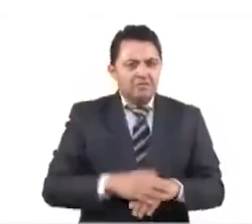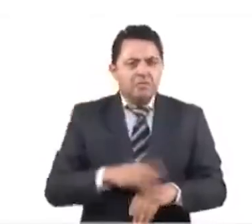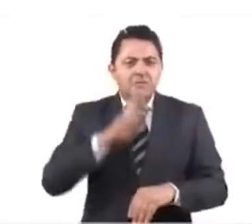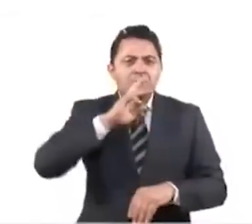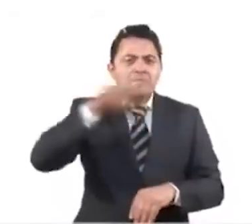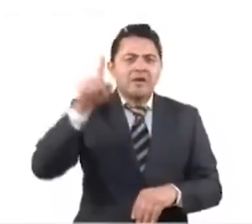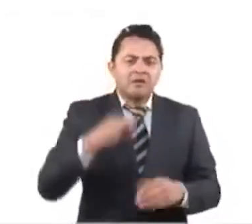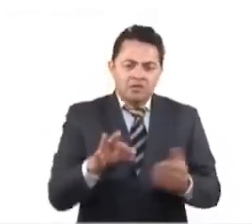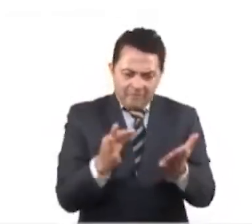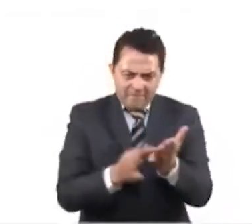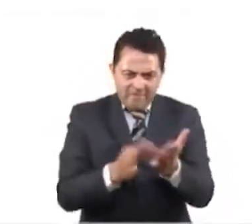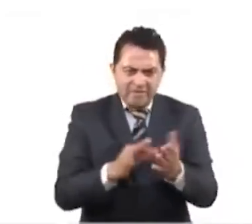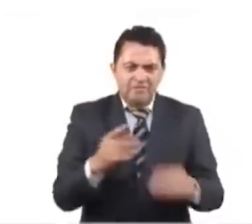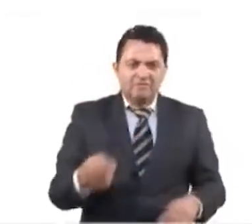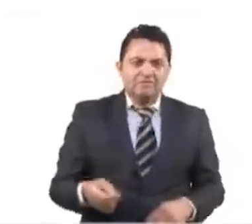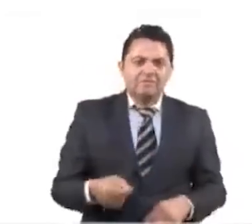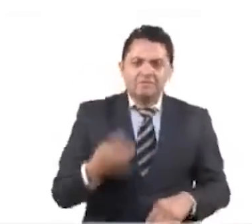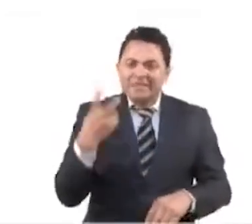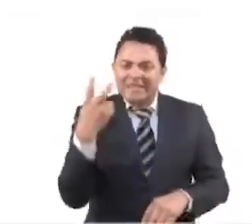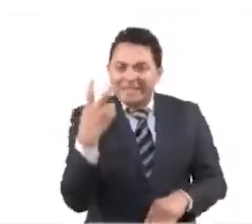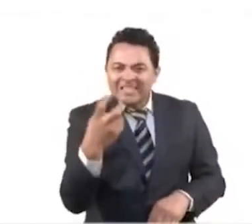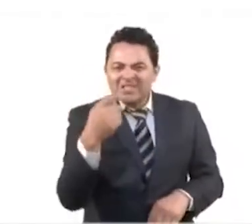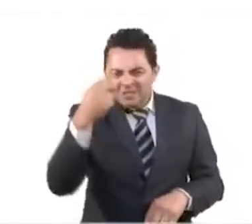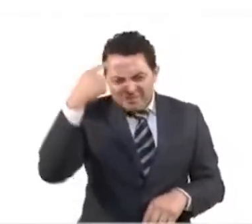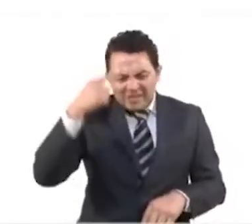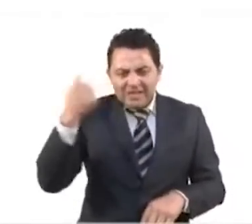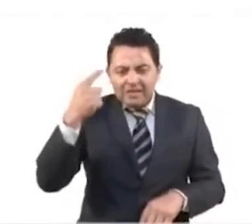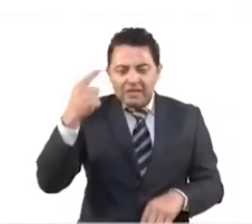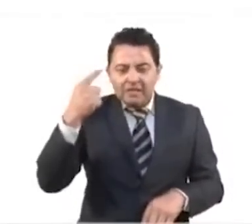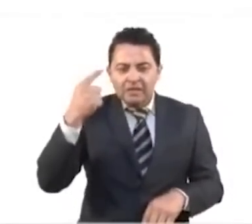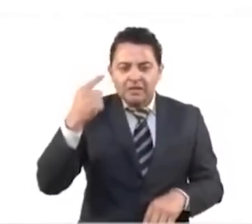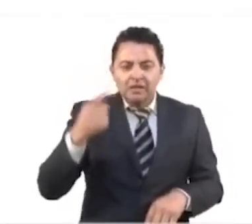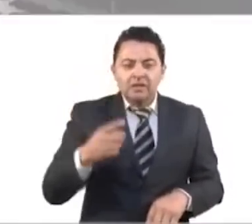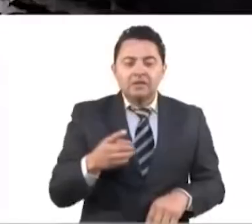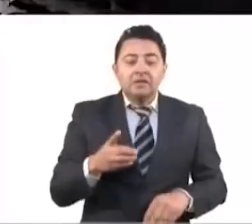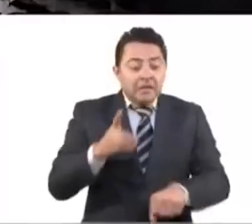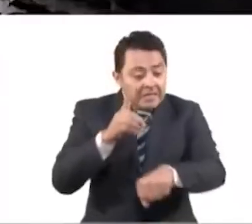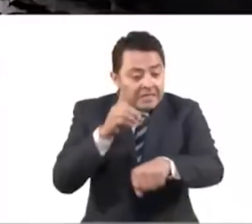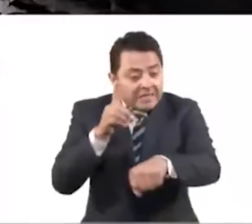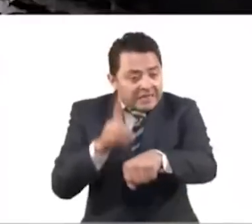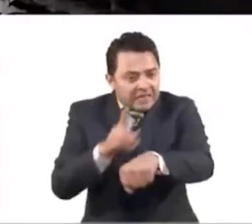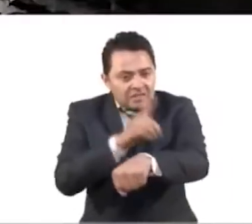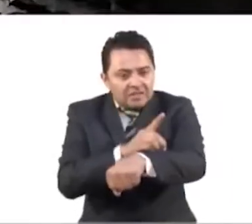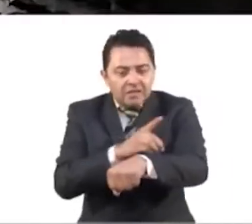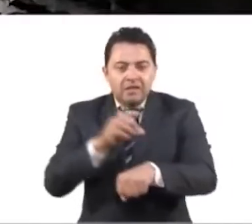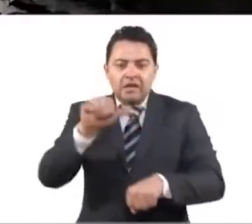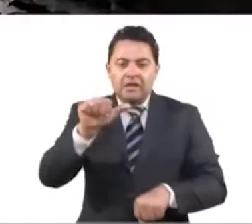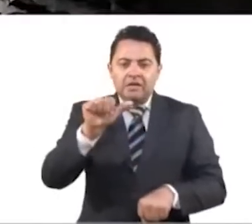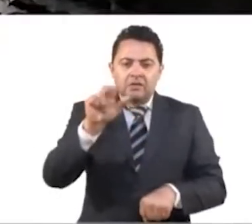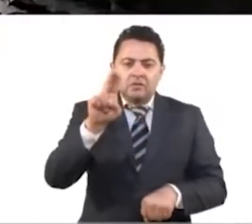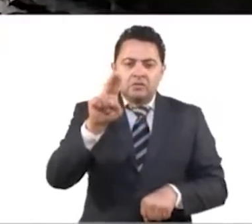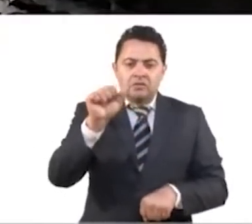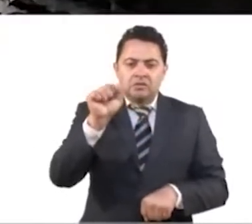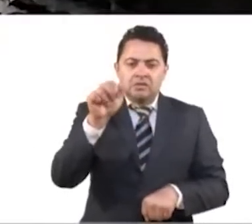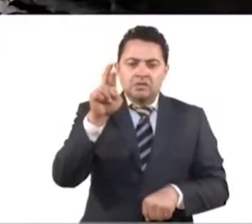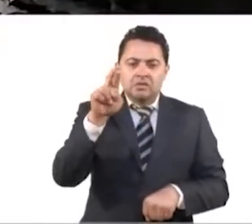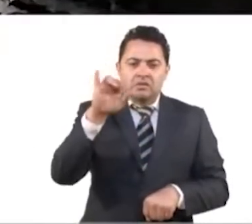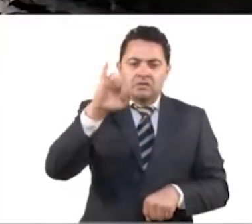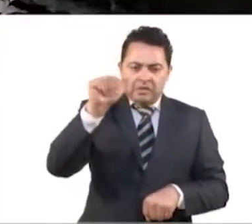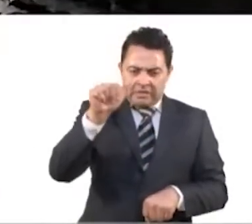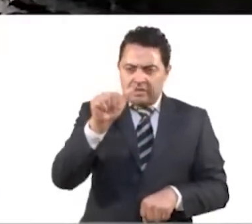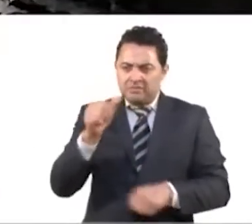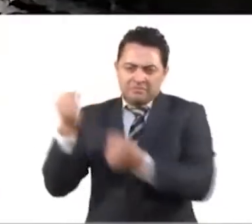mejores fijaciones. Estos durmientes se trajeron de Austria. Igualmente, sus fijaciones y